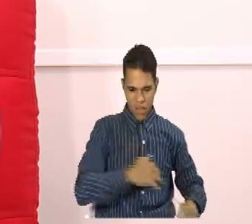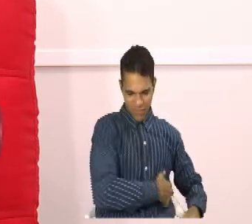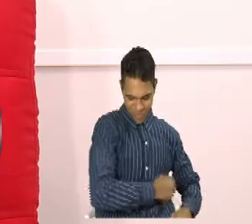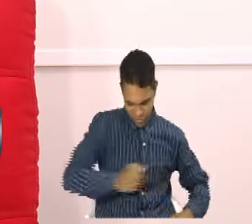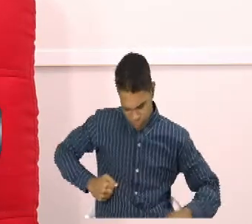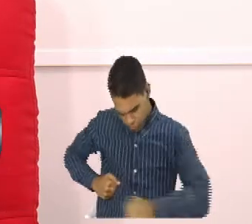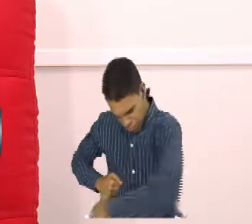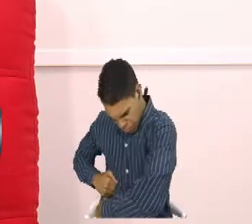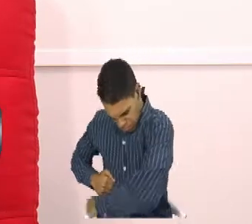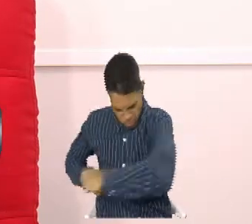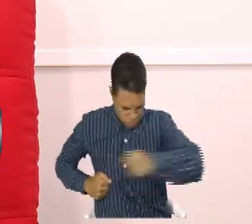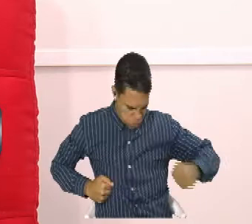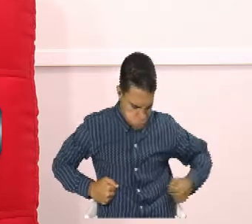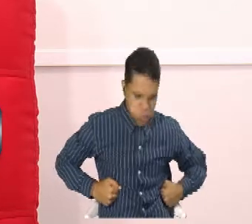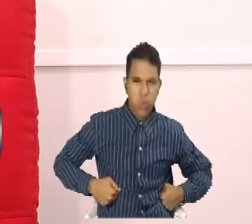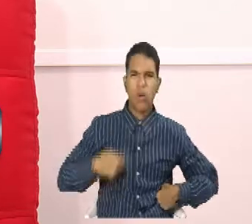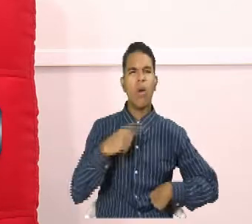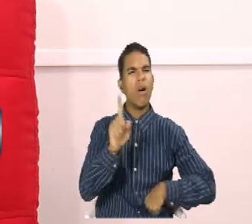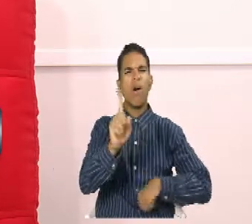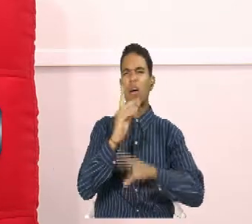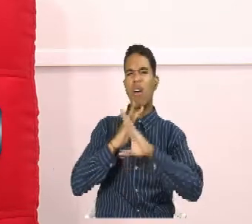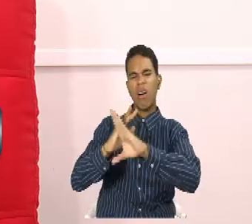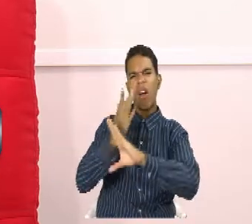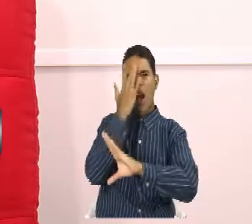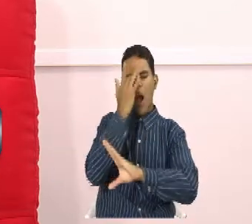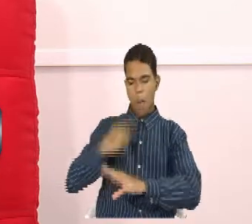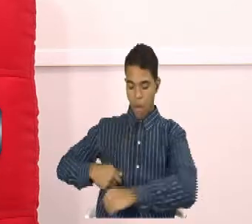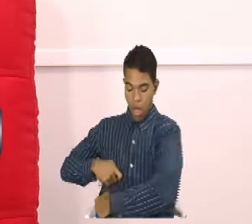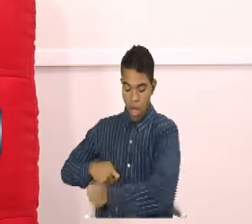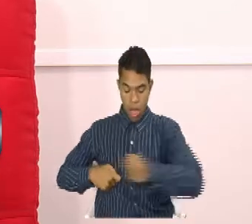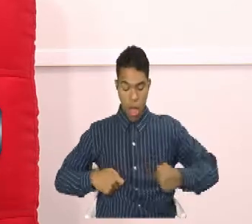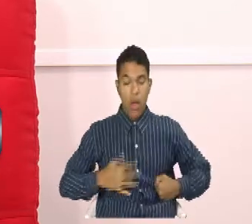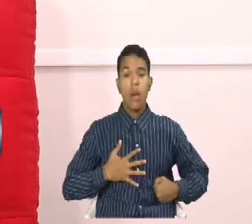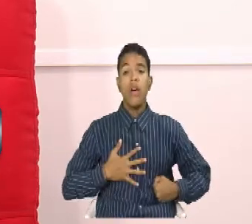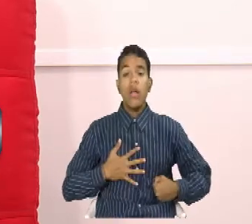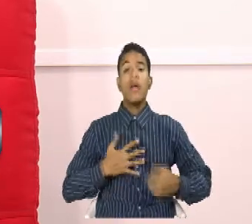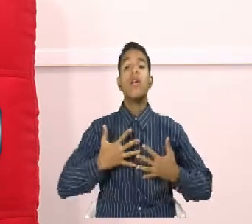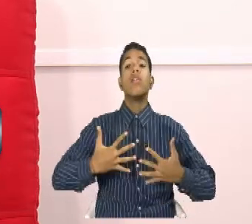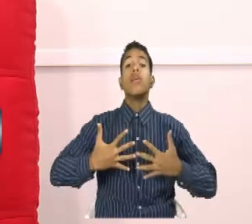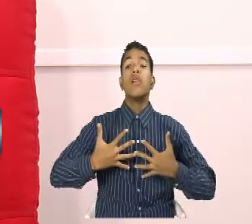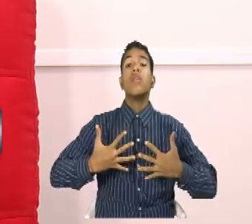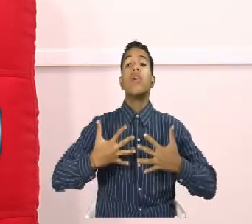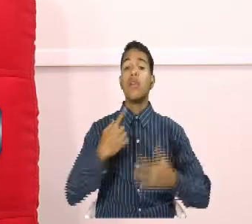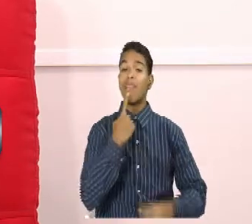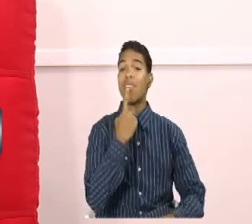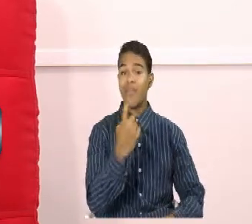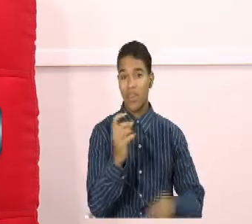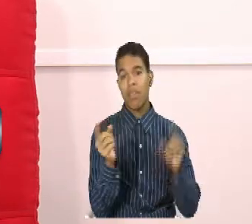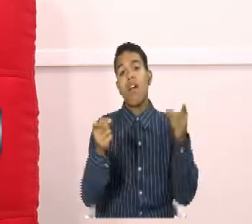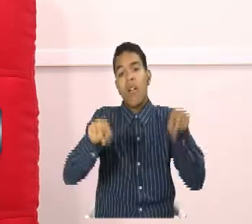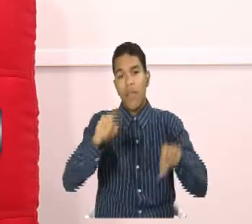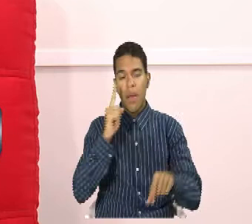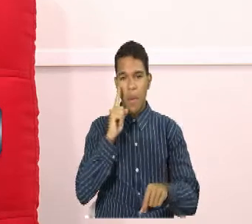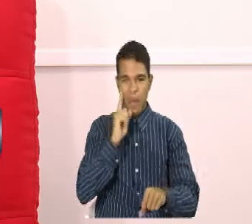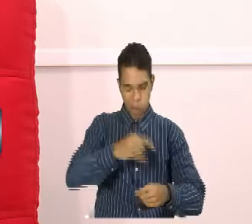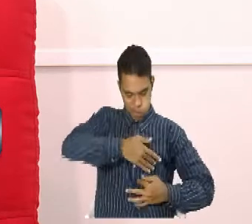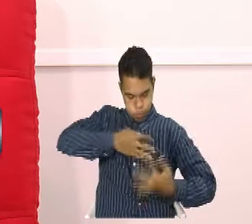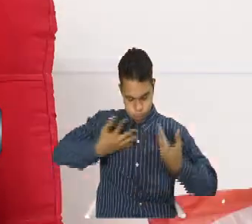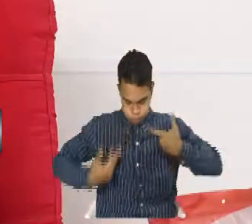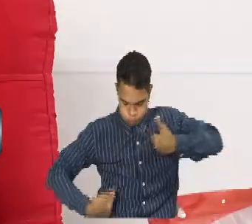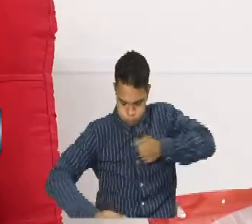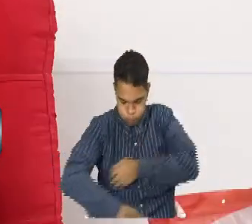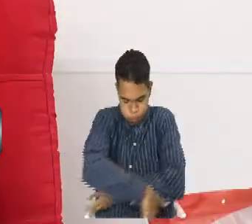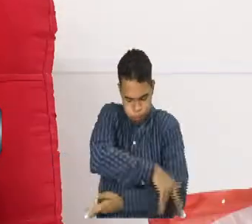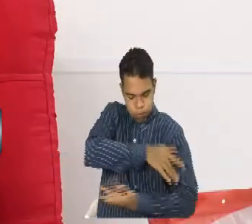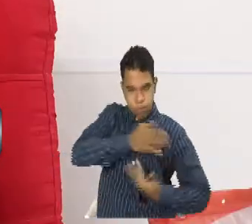la respiración, y he escuchado también que me corta la circulación de la sangre. ¿Qué tan cierto, qué tan mito o realidad es eso? Pues si